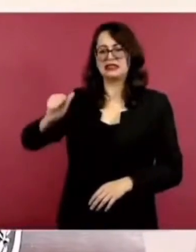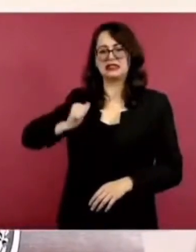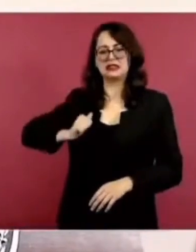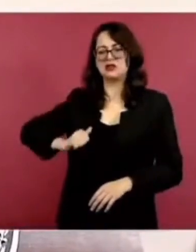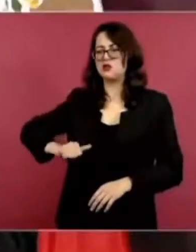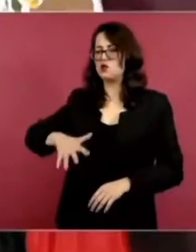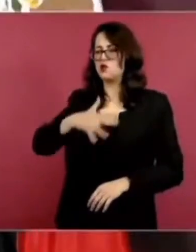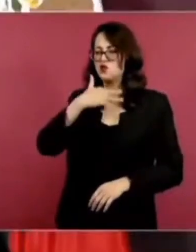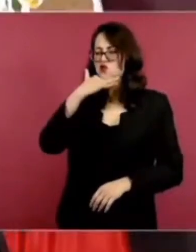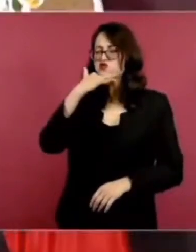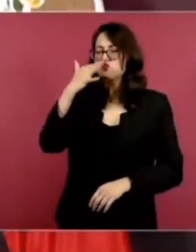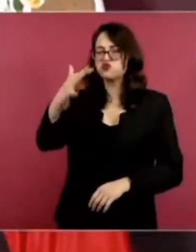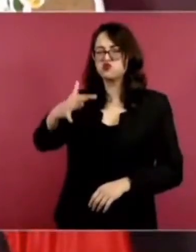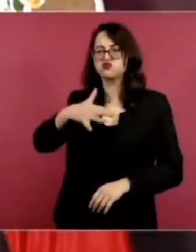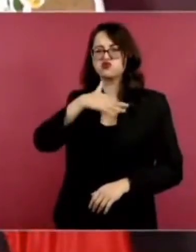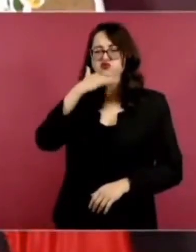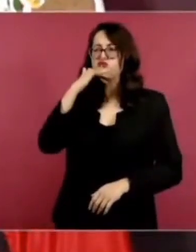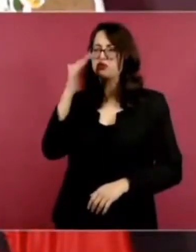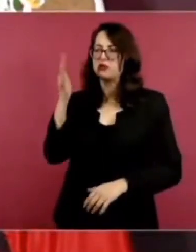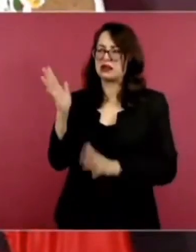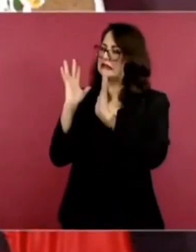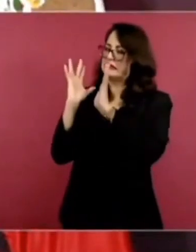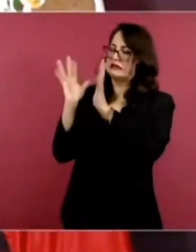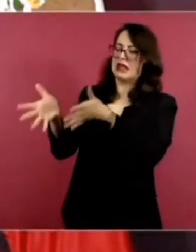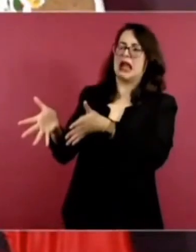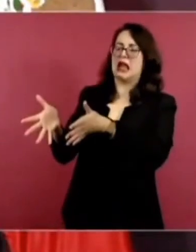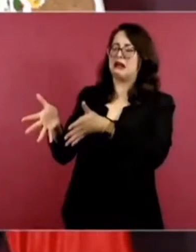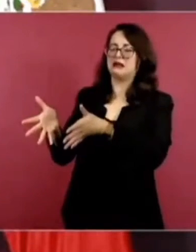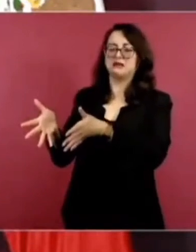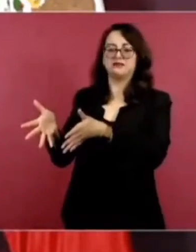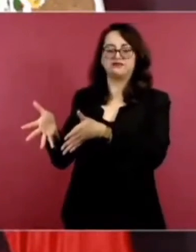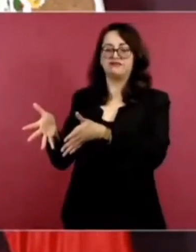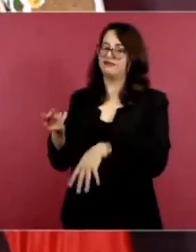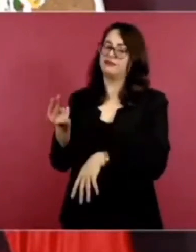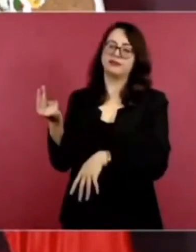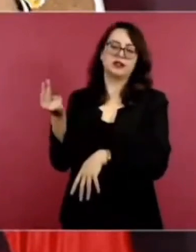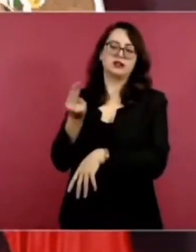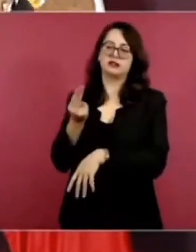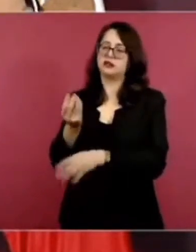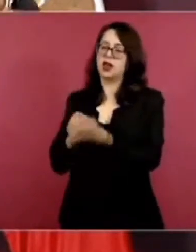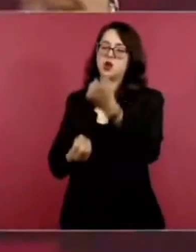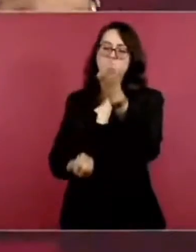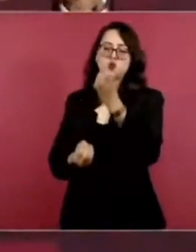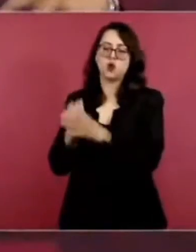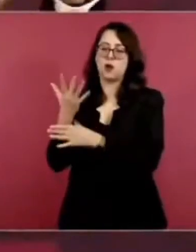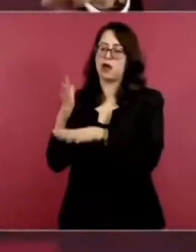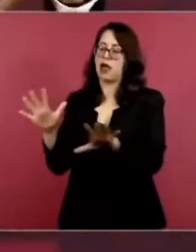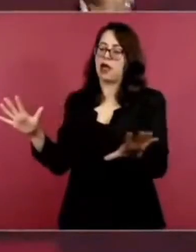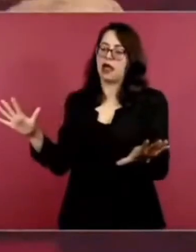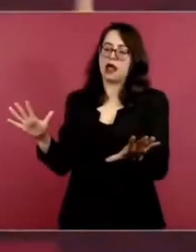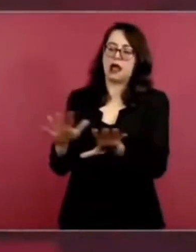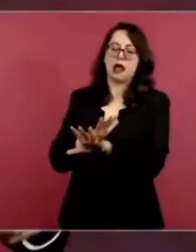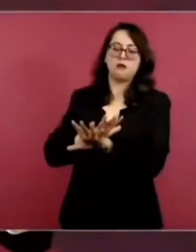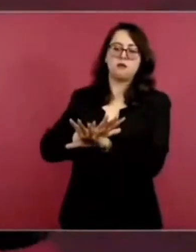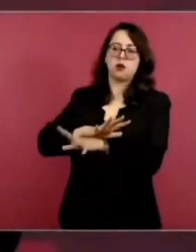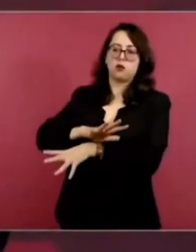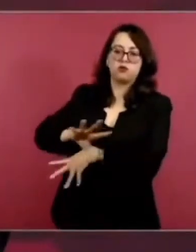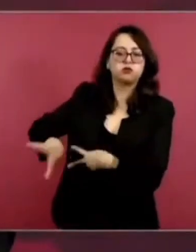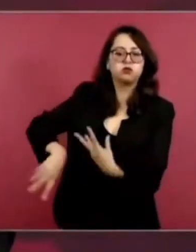organismos. Hace falta ventilarlos,